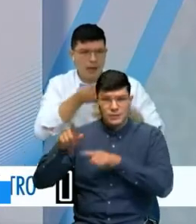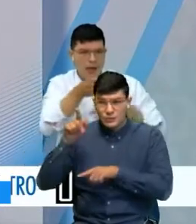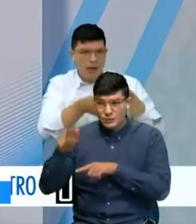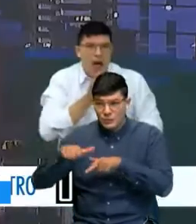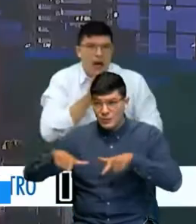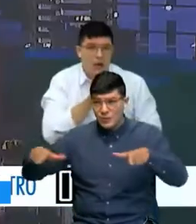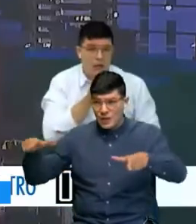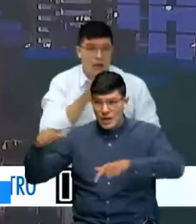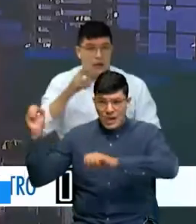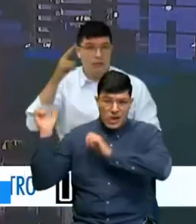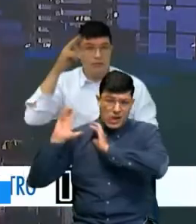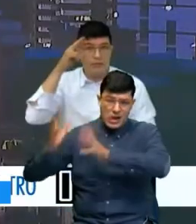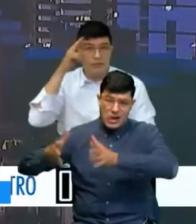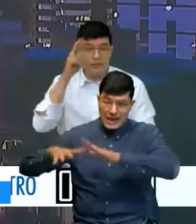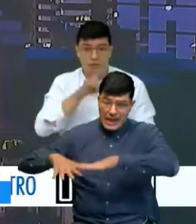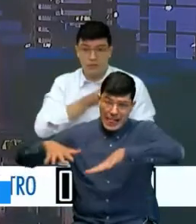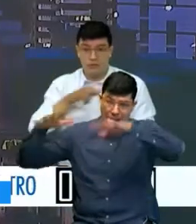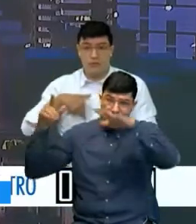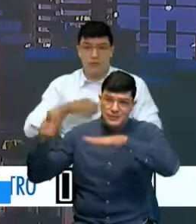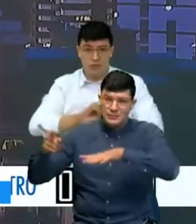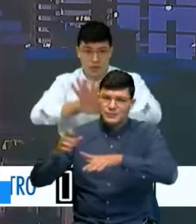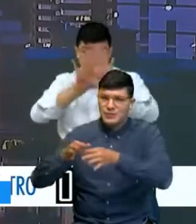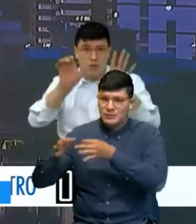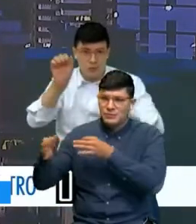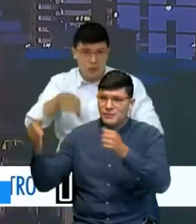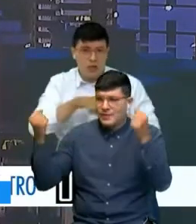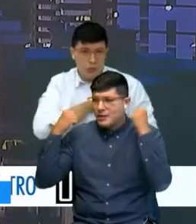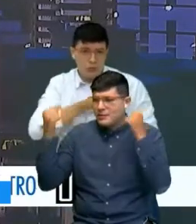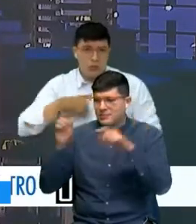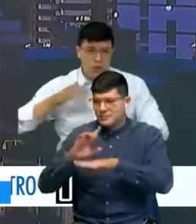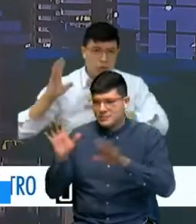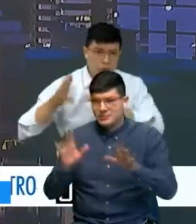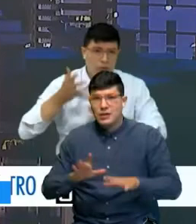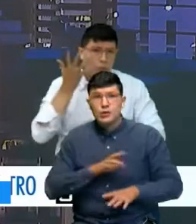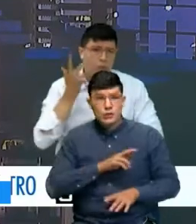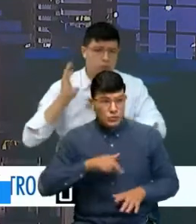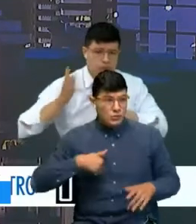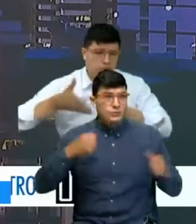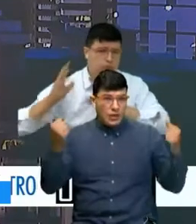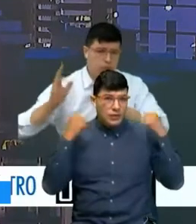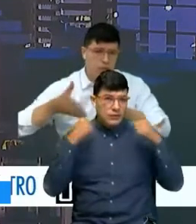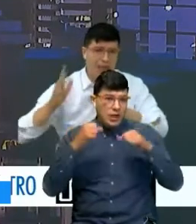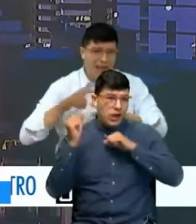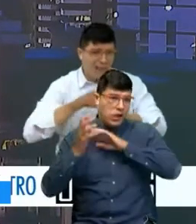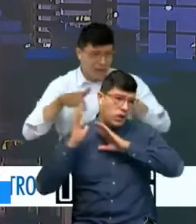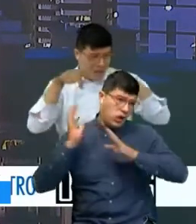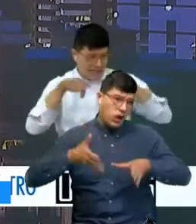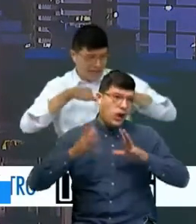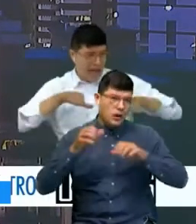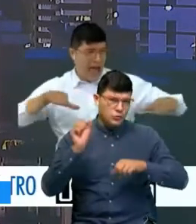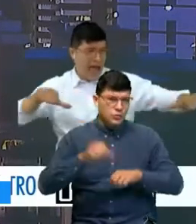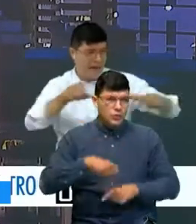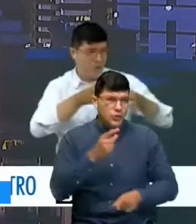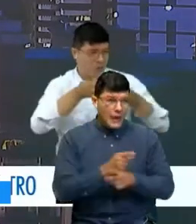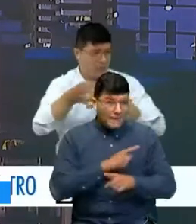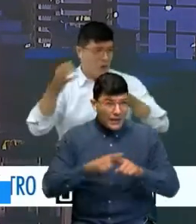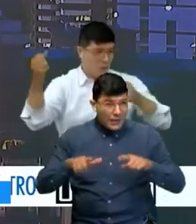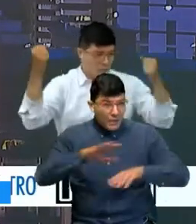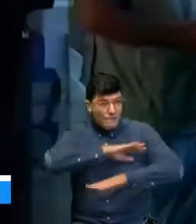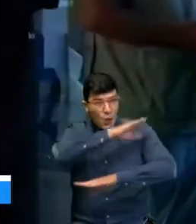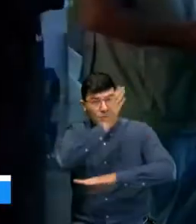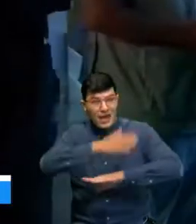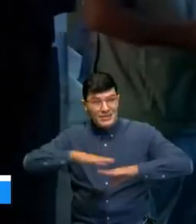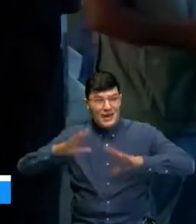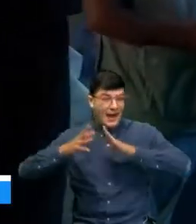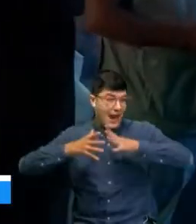es una realidad nosotros votamos basura en piedecuesta pero que seamos la cloaca el área metropolitana no lo vamos a permitir